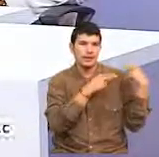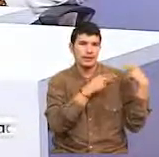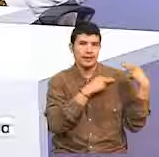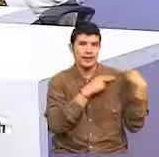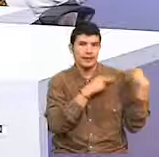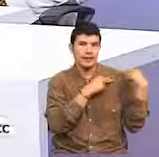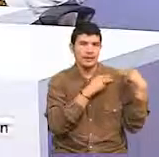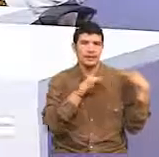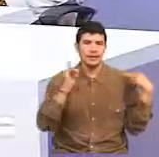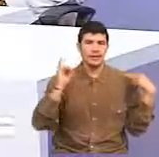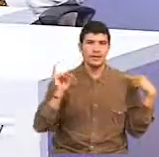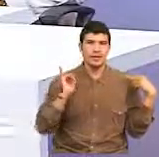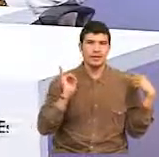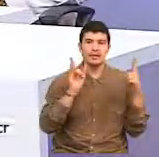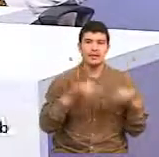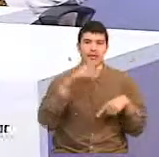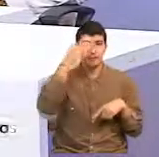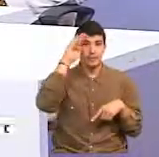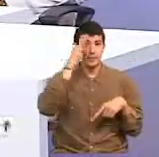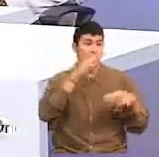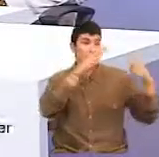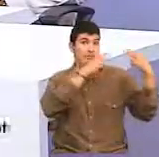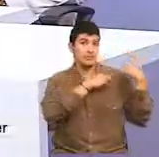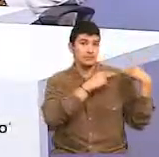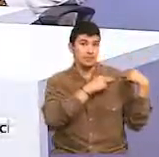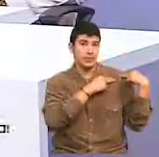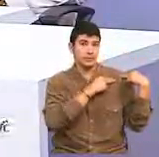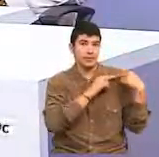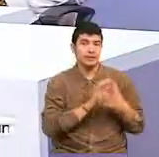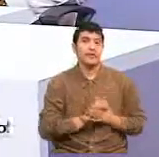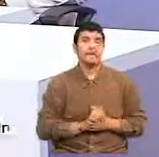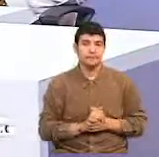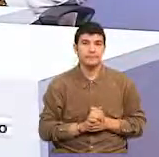al Ejército Nacional, a la Policía Nacional, donde hay